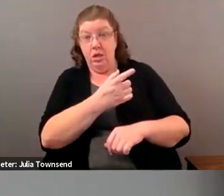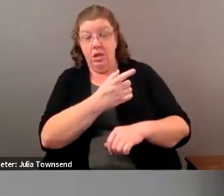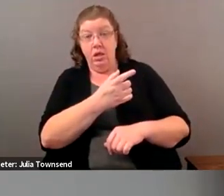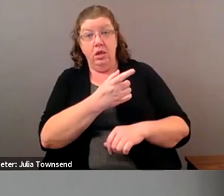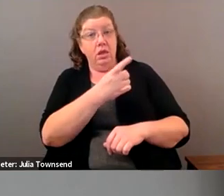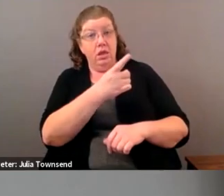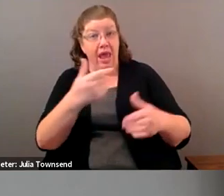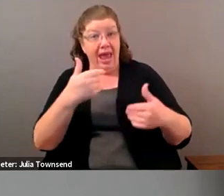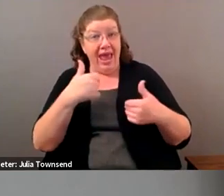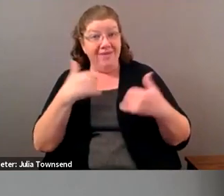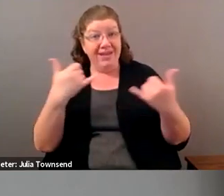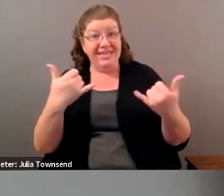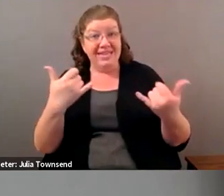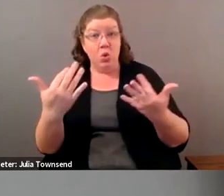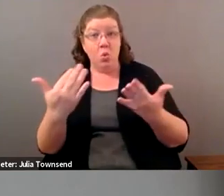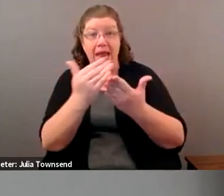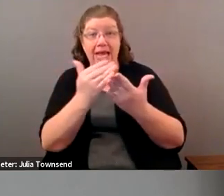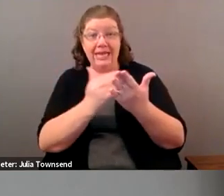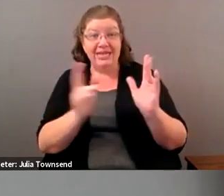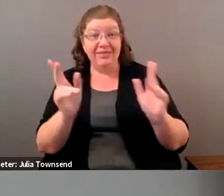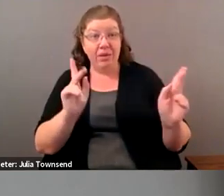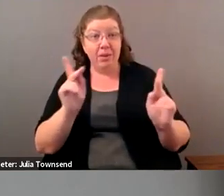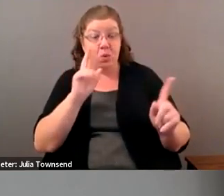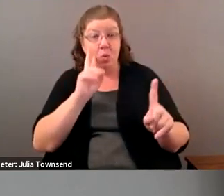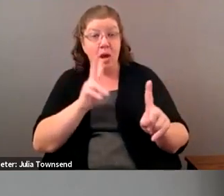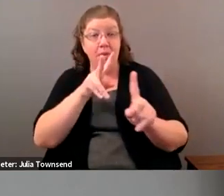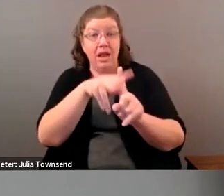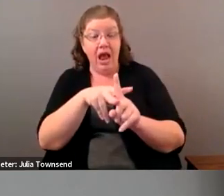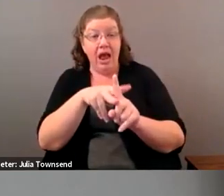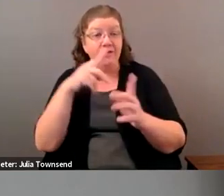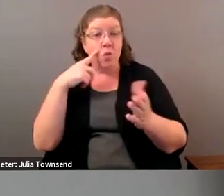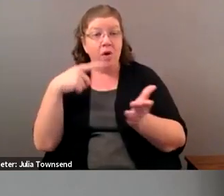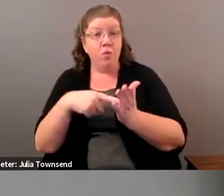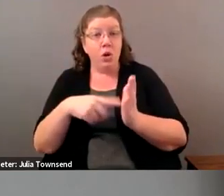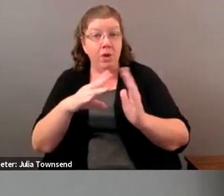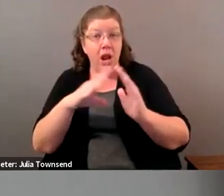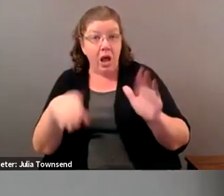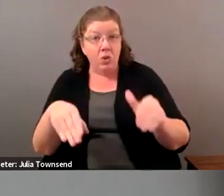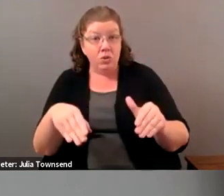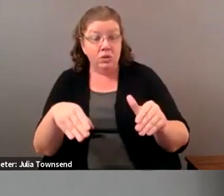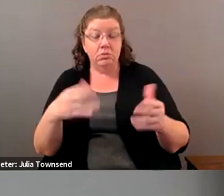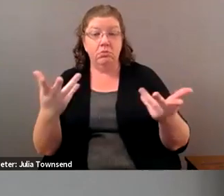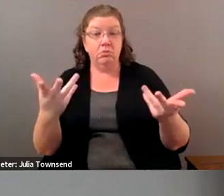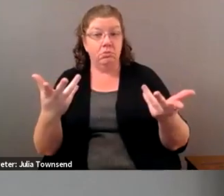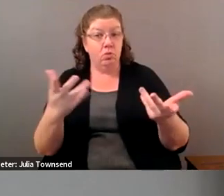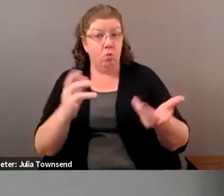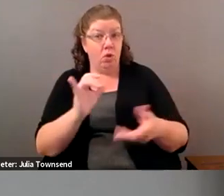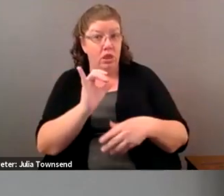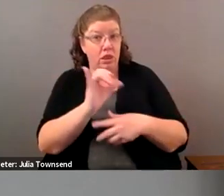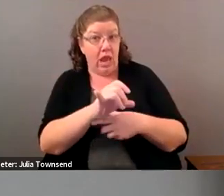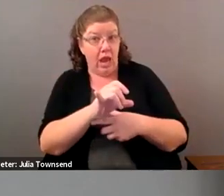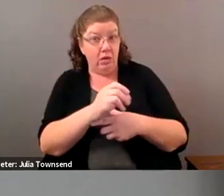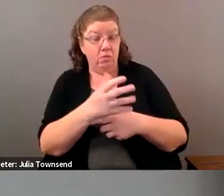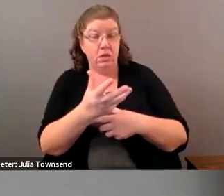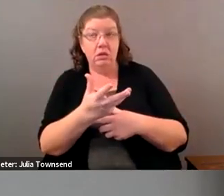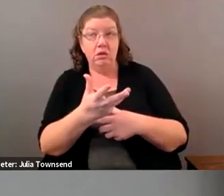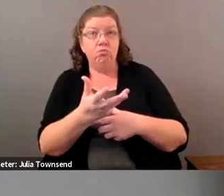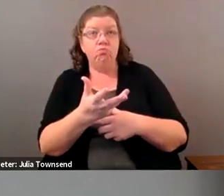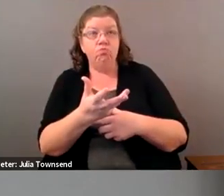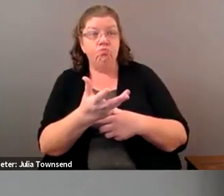polanski el housing hacer y podrá hay listas de espera para personas que